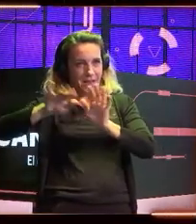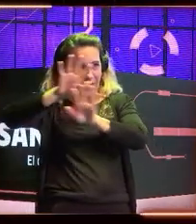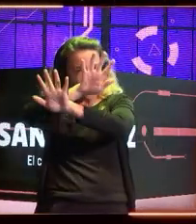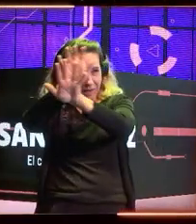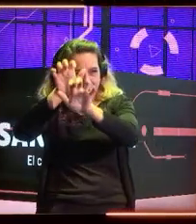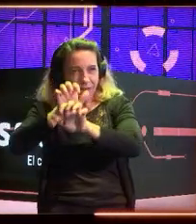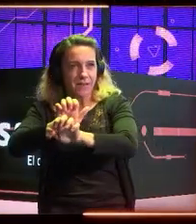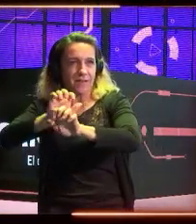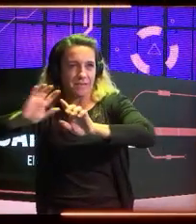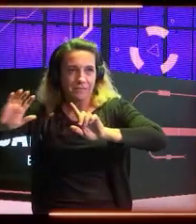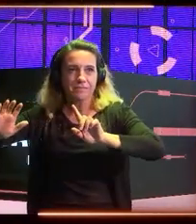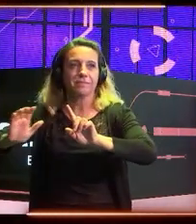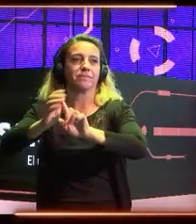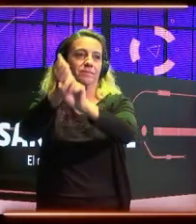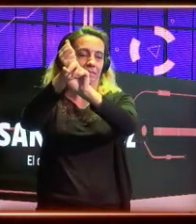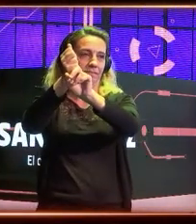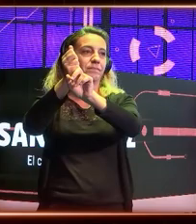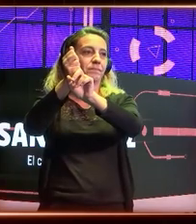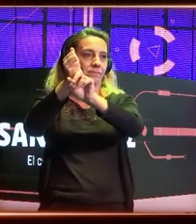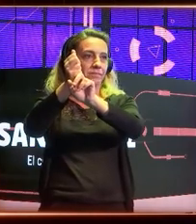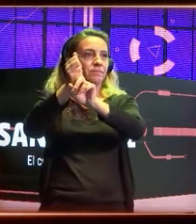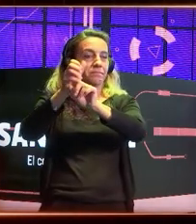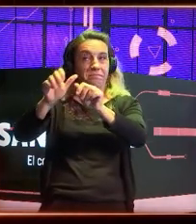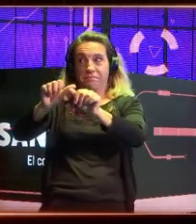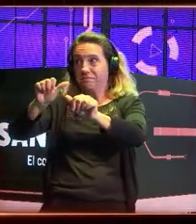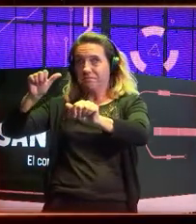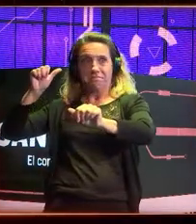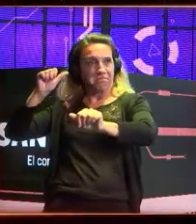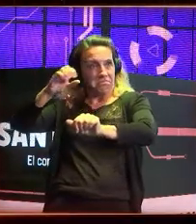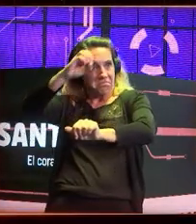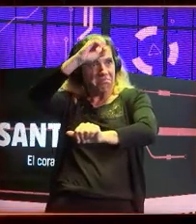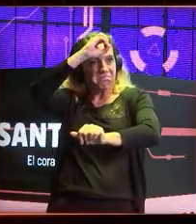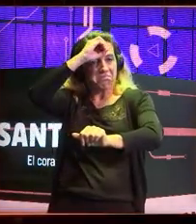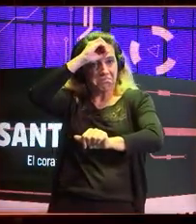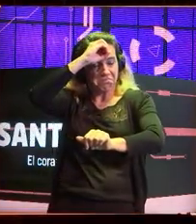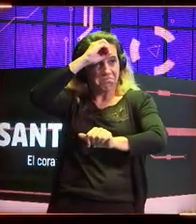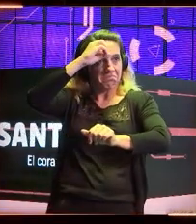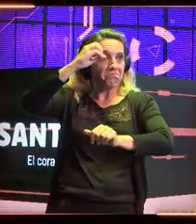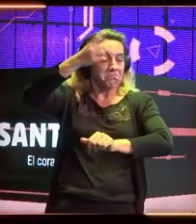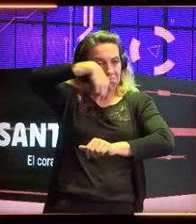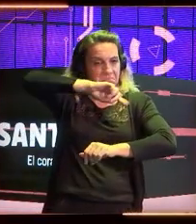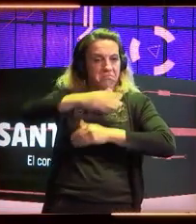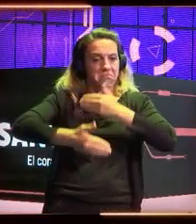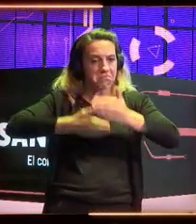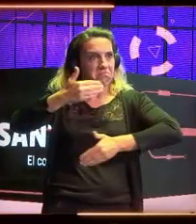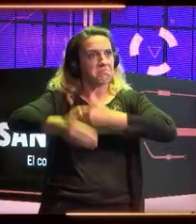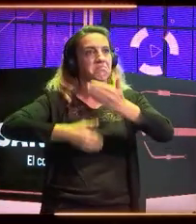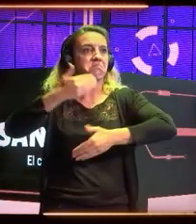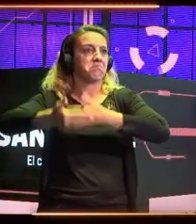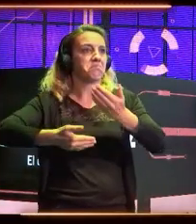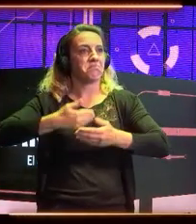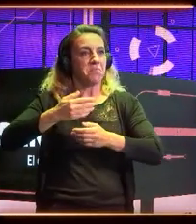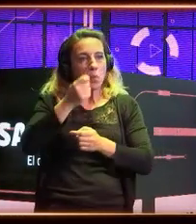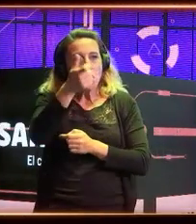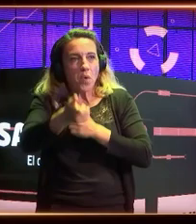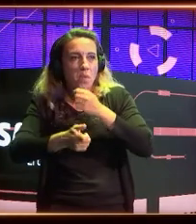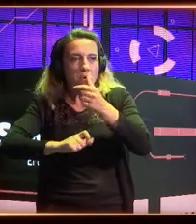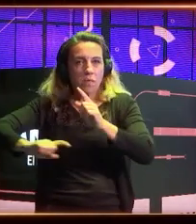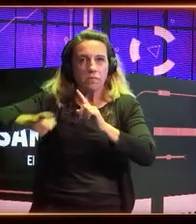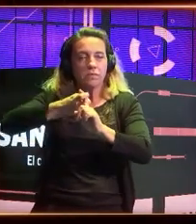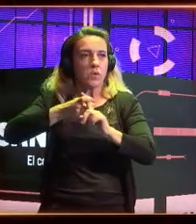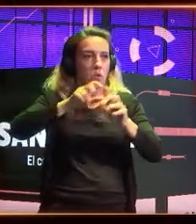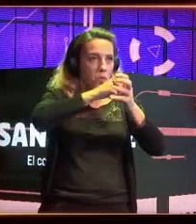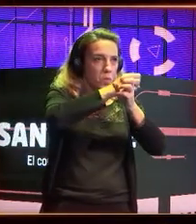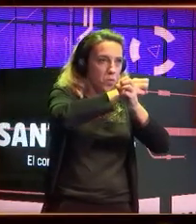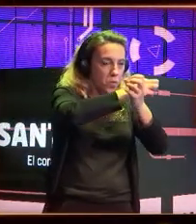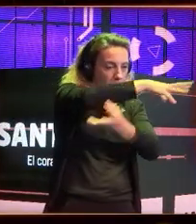esas grandes preguntas que siempre nos hemos preguntado esas grandes cuestiones que siempre nos han inquietado de Cómo es el universo dónde venimos